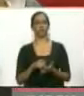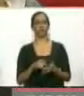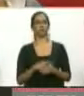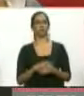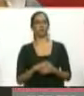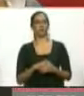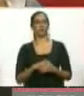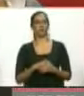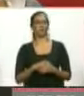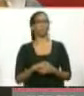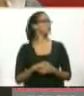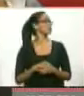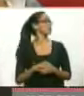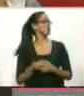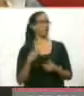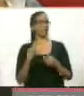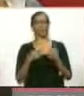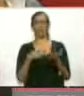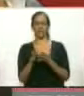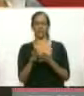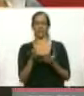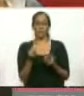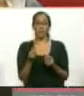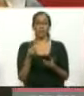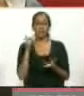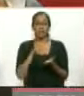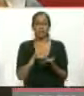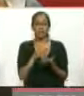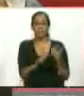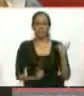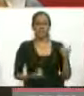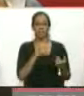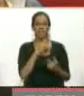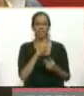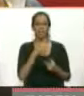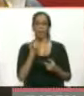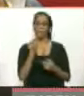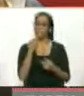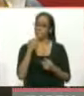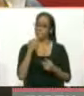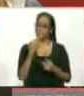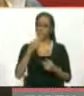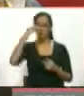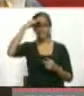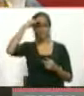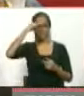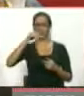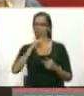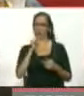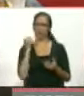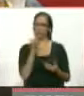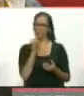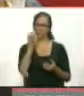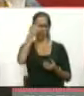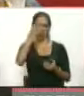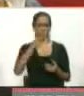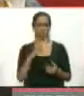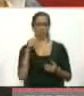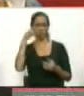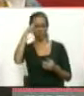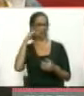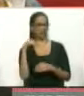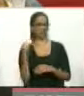frecuencias de que puede salir piñera decir a los militares no más acá en el pueblo y los militares no van a prestar atención